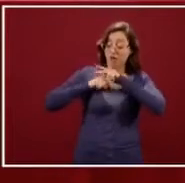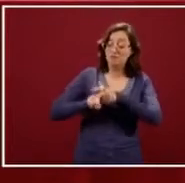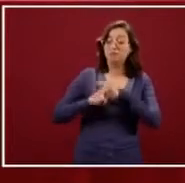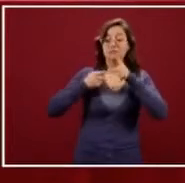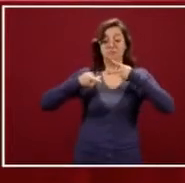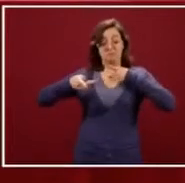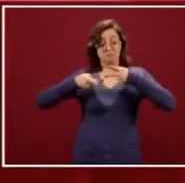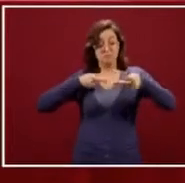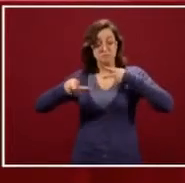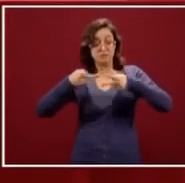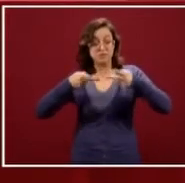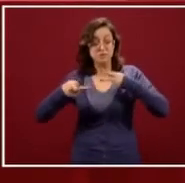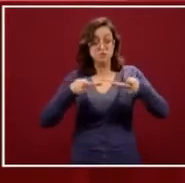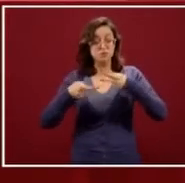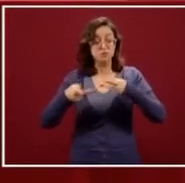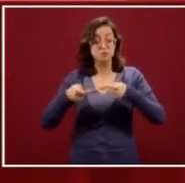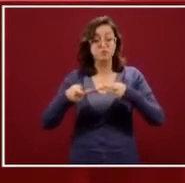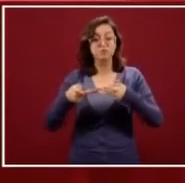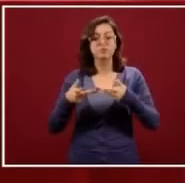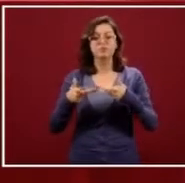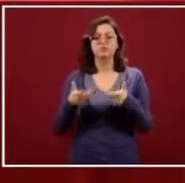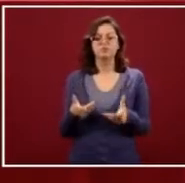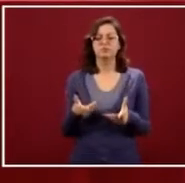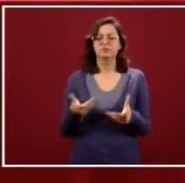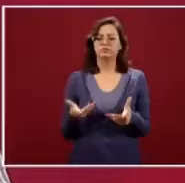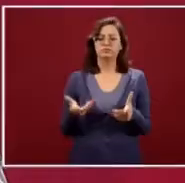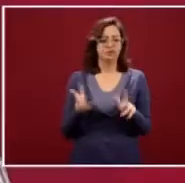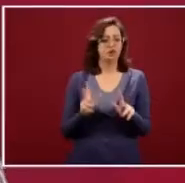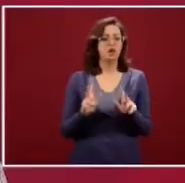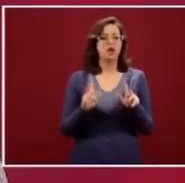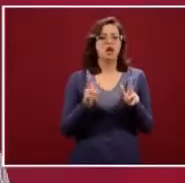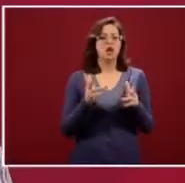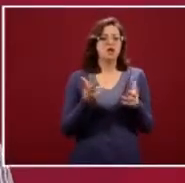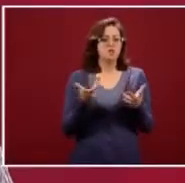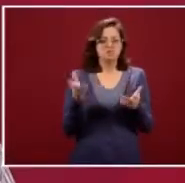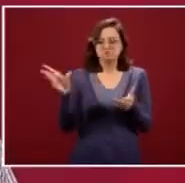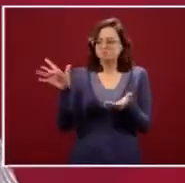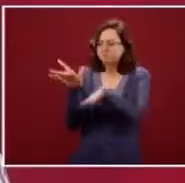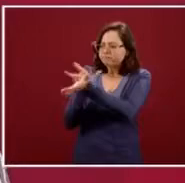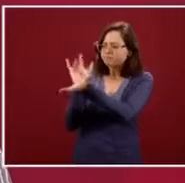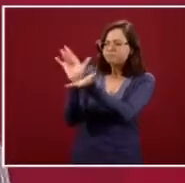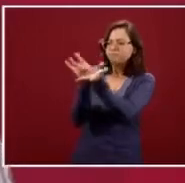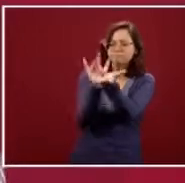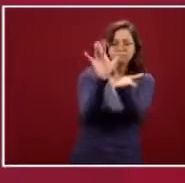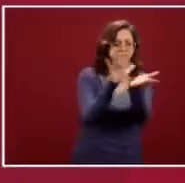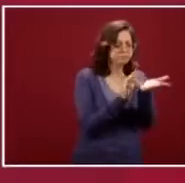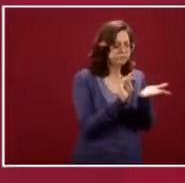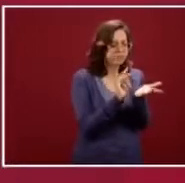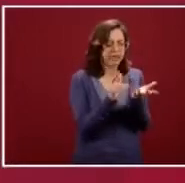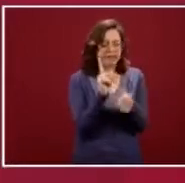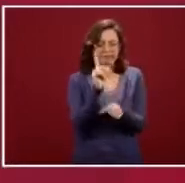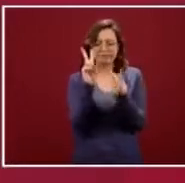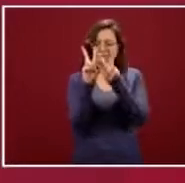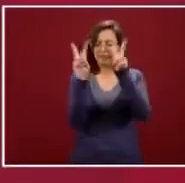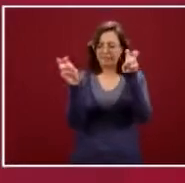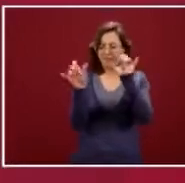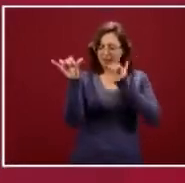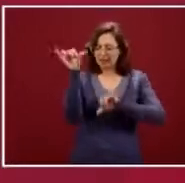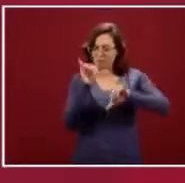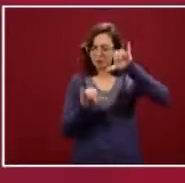desde enero de 2020, cuando empezamos a integrar los distintos componentes y pensamos en el tema de diagnóstico,